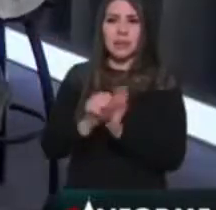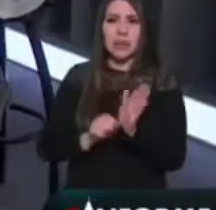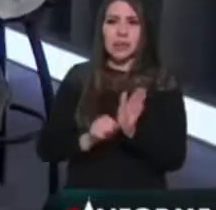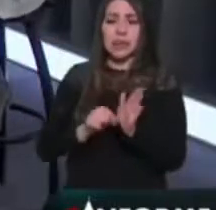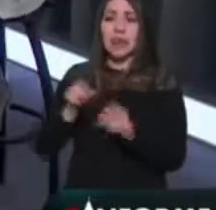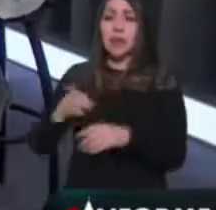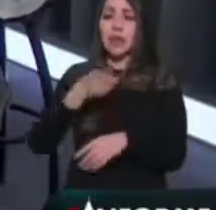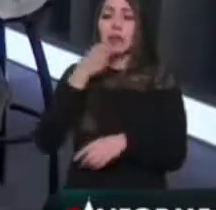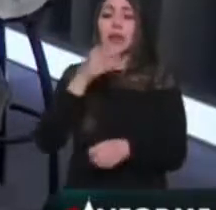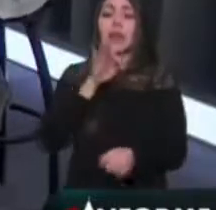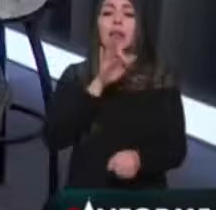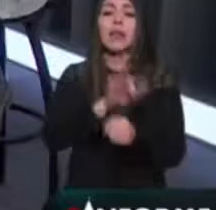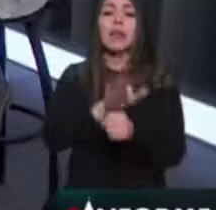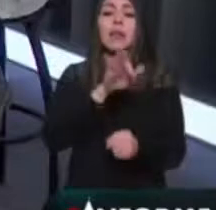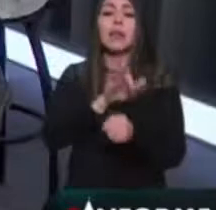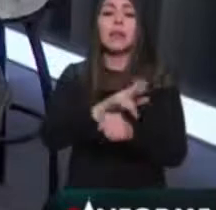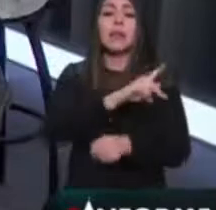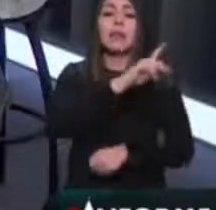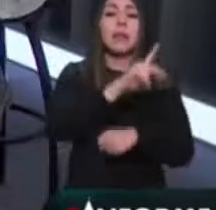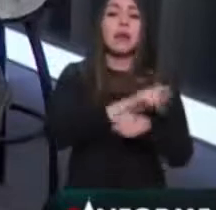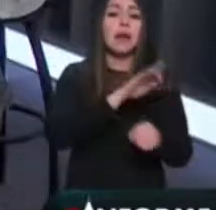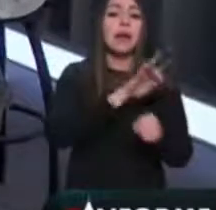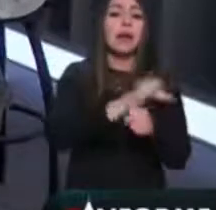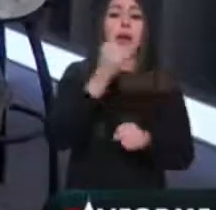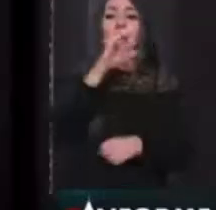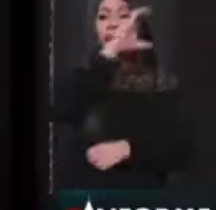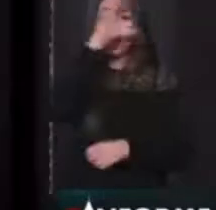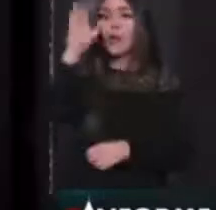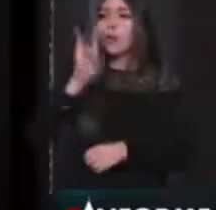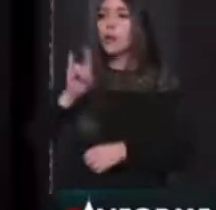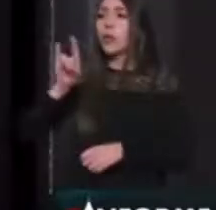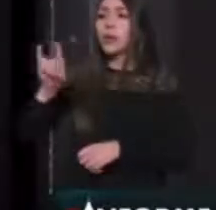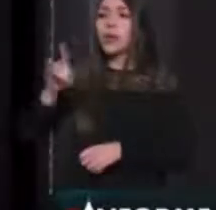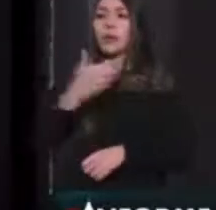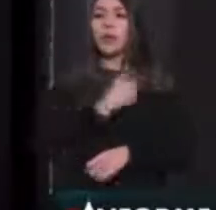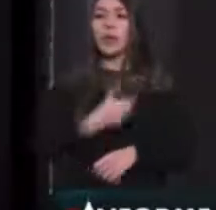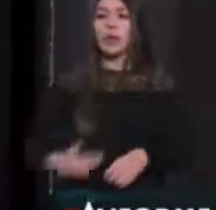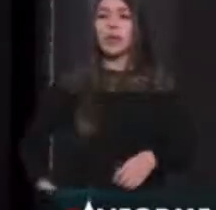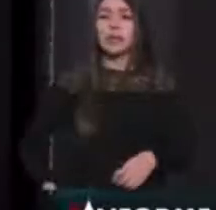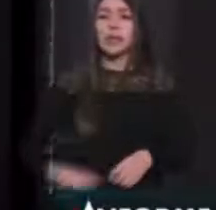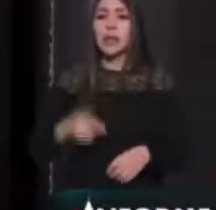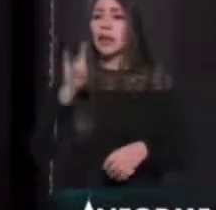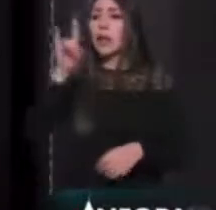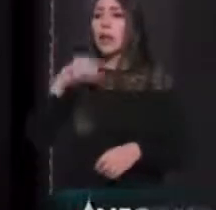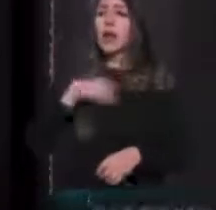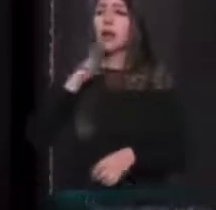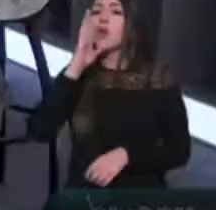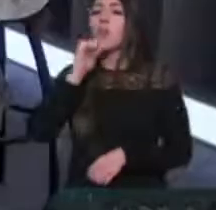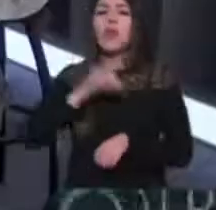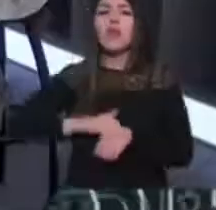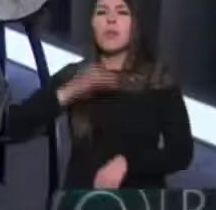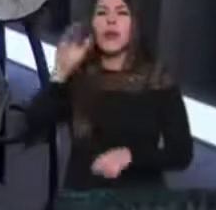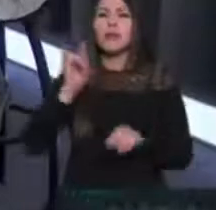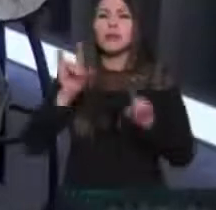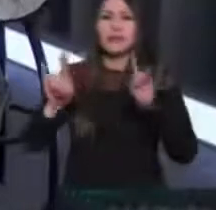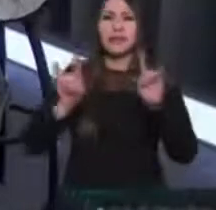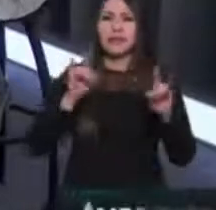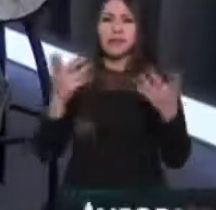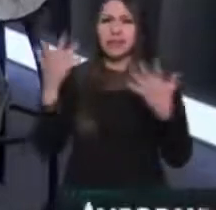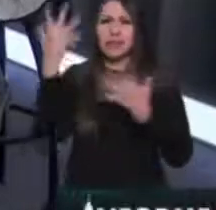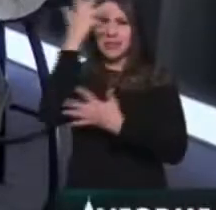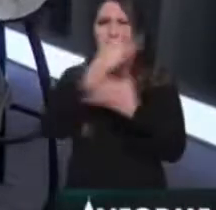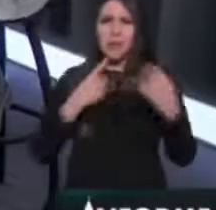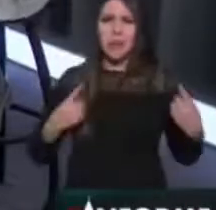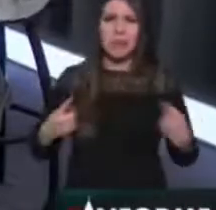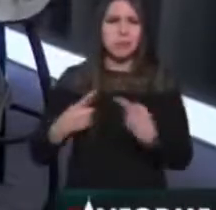defendiendo al país, y ponían la foto del presidente López Obrador, ya no puedo más, descontextualizando por completo. Entonces, ¿qué hay que hacer en ese